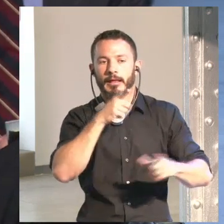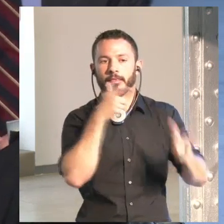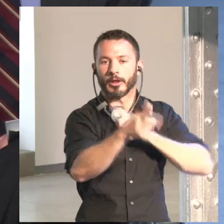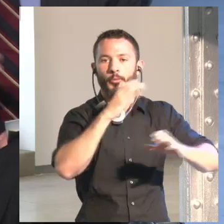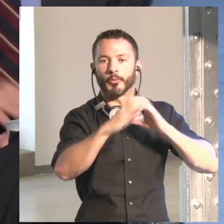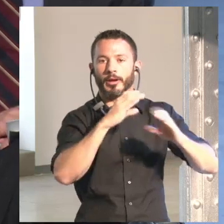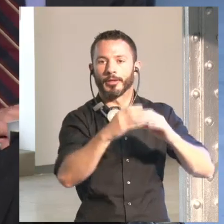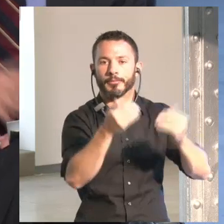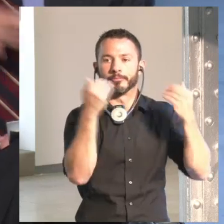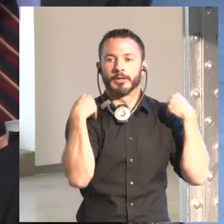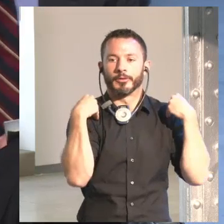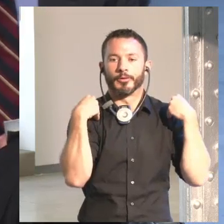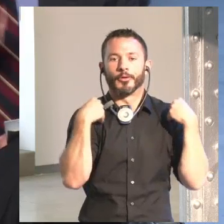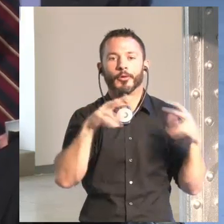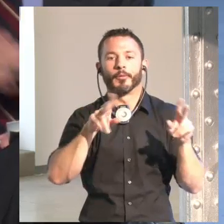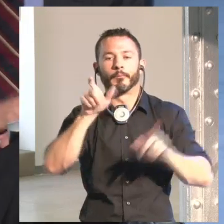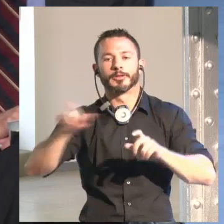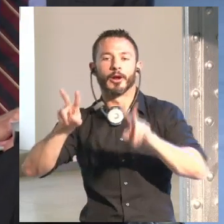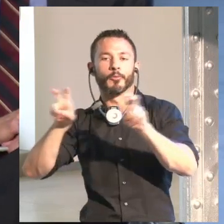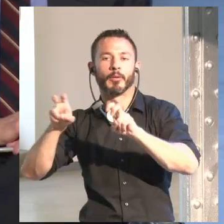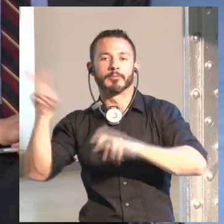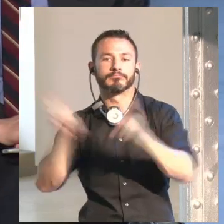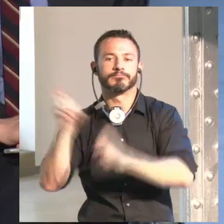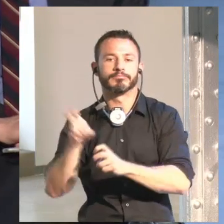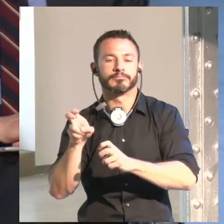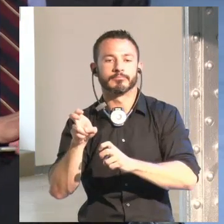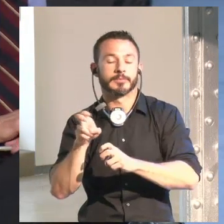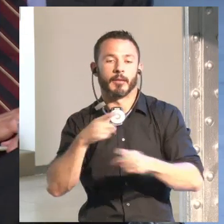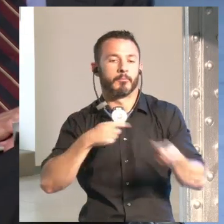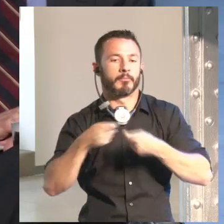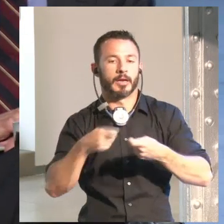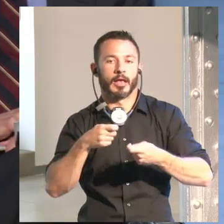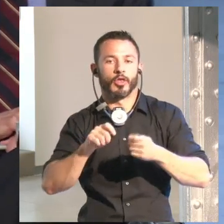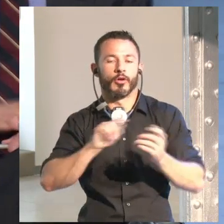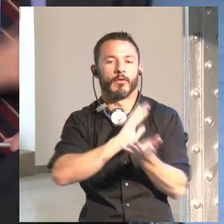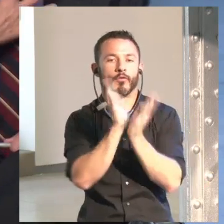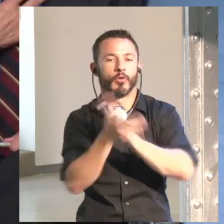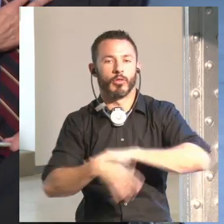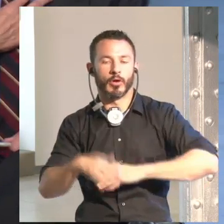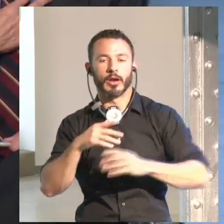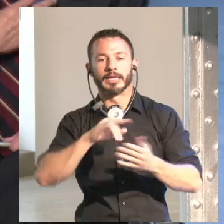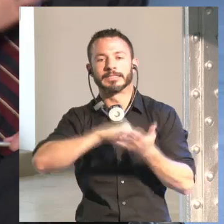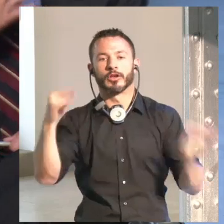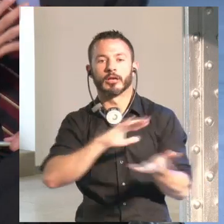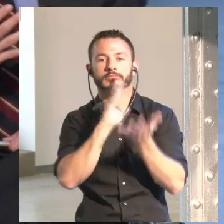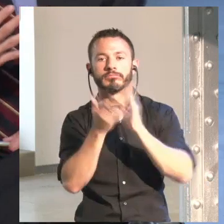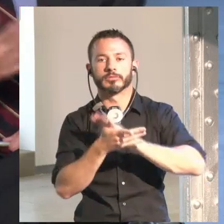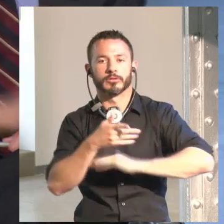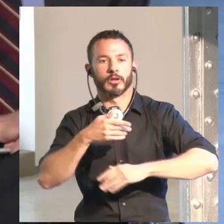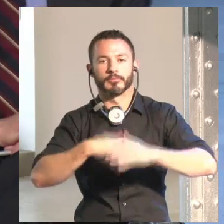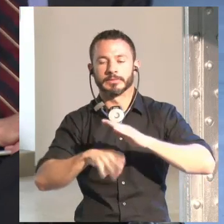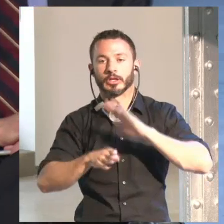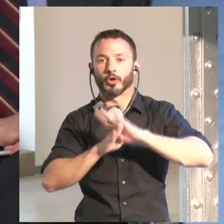tradicional y luego hay recién llegados. Esto continúa porque el mercado evoluciona, la tecnología evoluciona. Yo a veces me pregunto si a